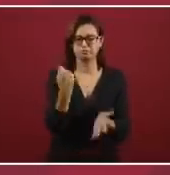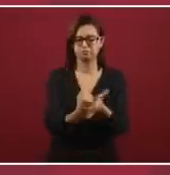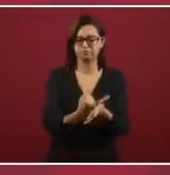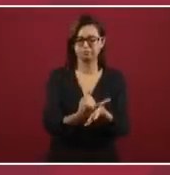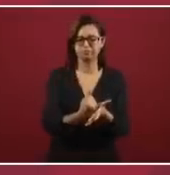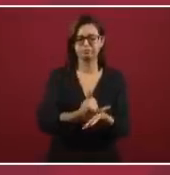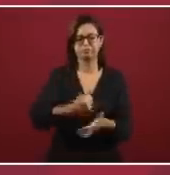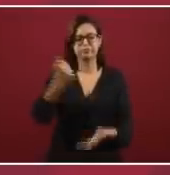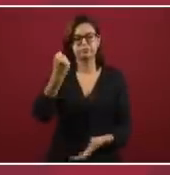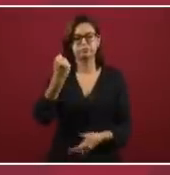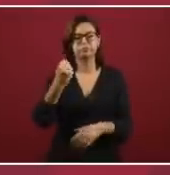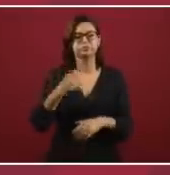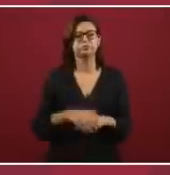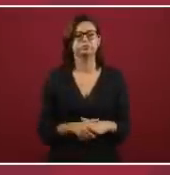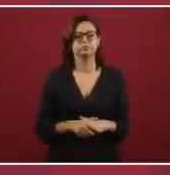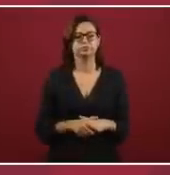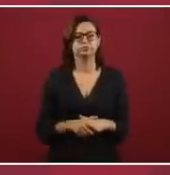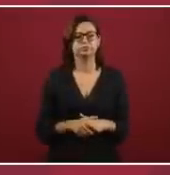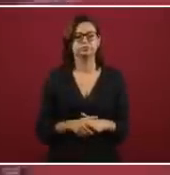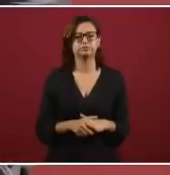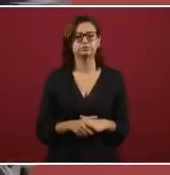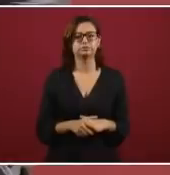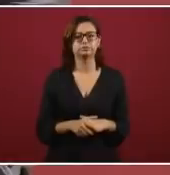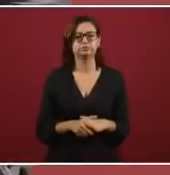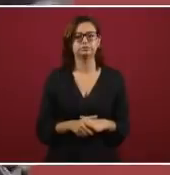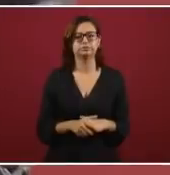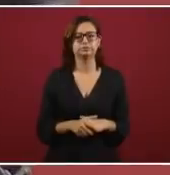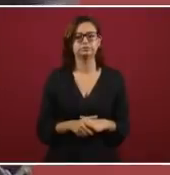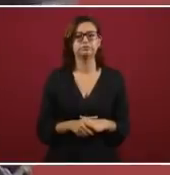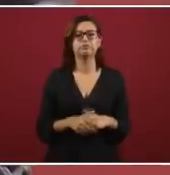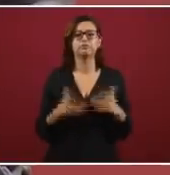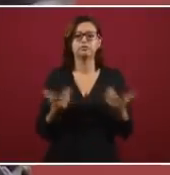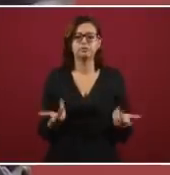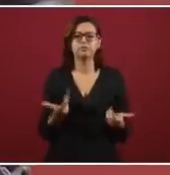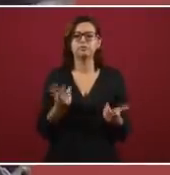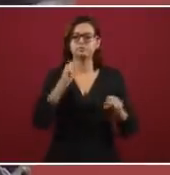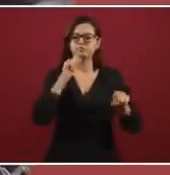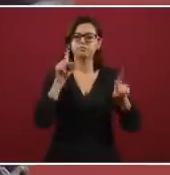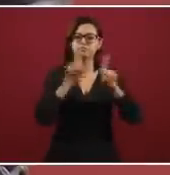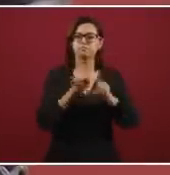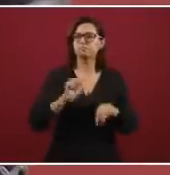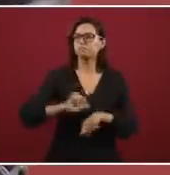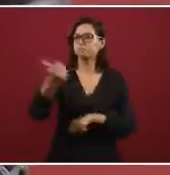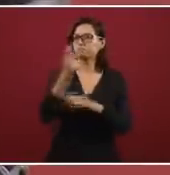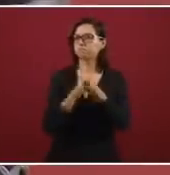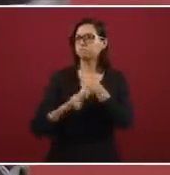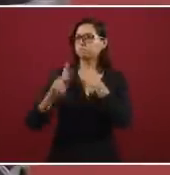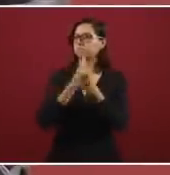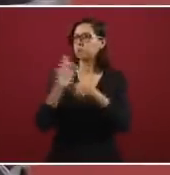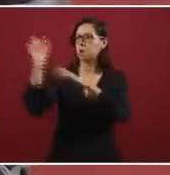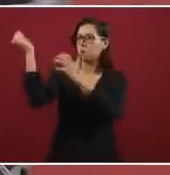del tratado comercial, el que siga llegando inversión extranjera,